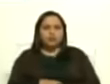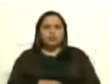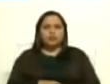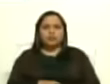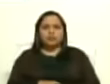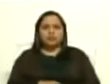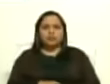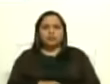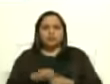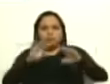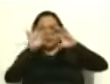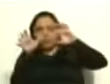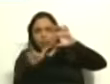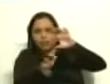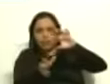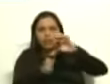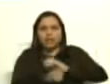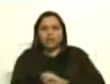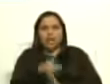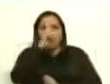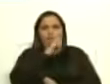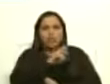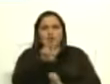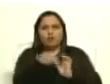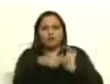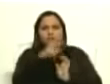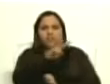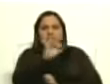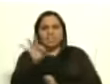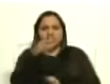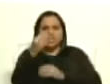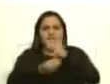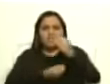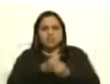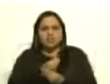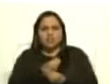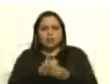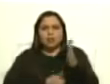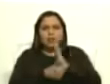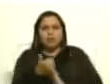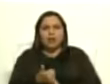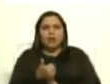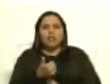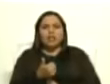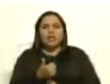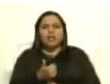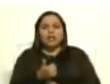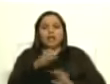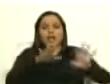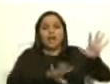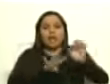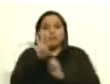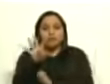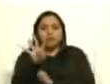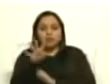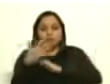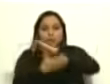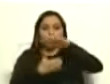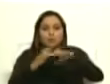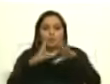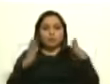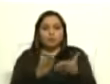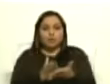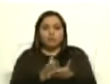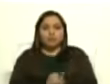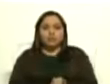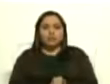ha llevado que en el año 2023 se realizaron más de 14 eventos a nivel mundial sobre la